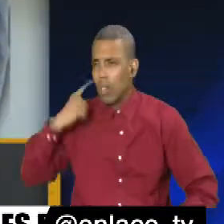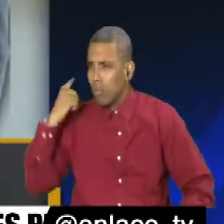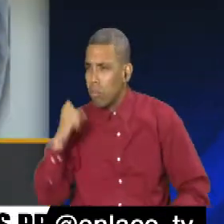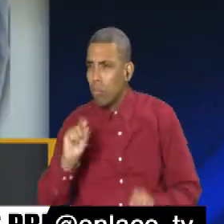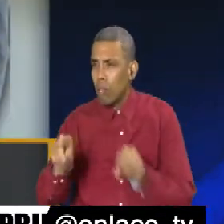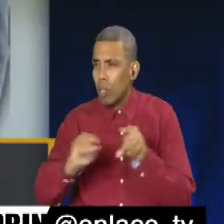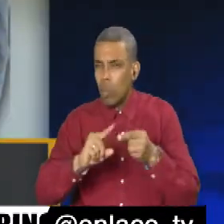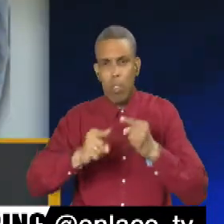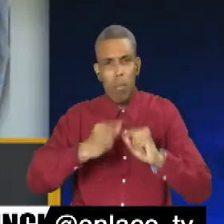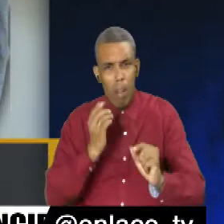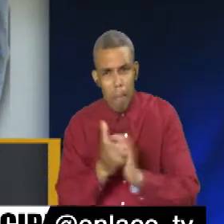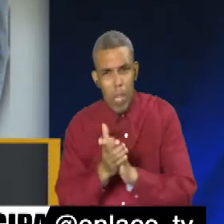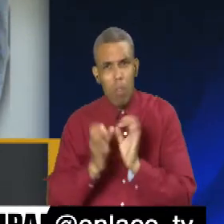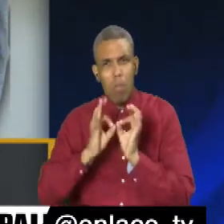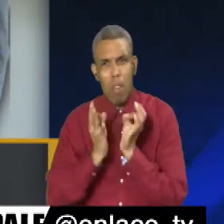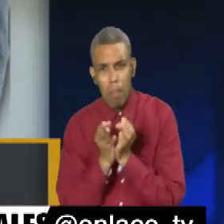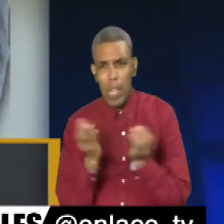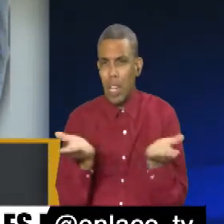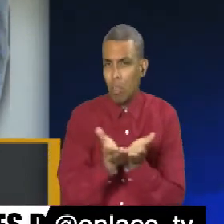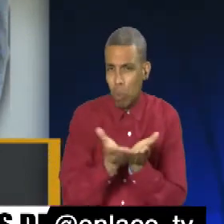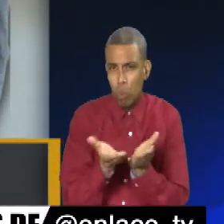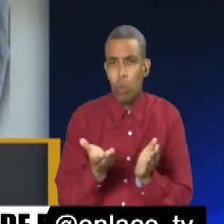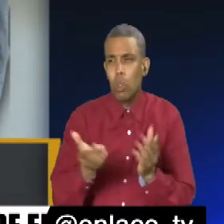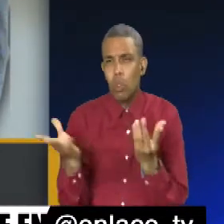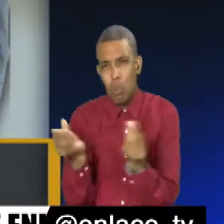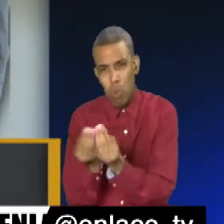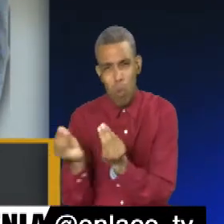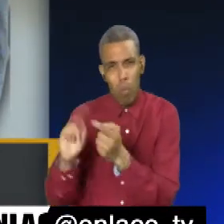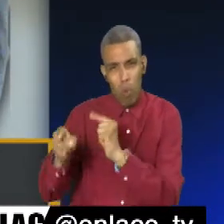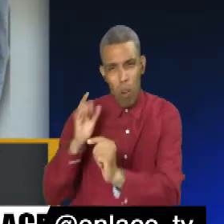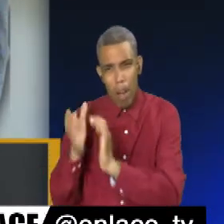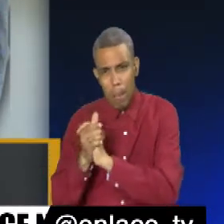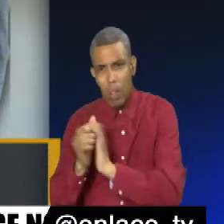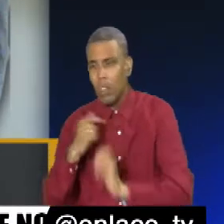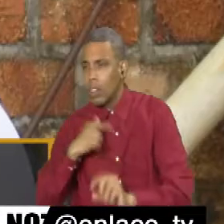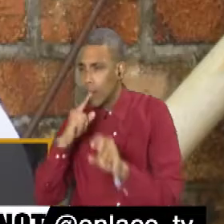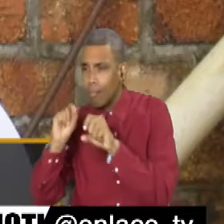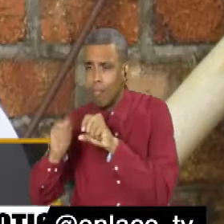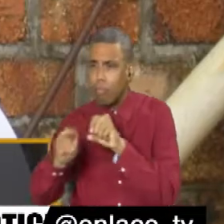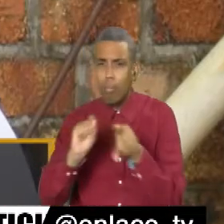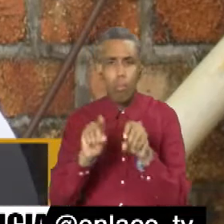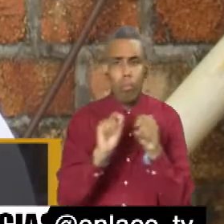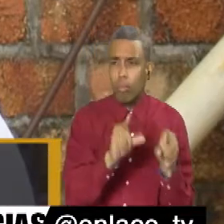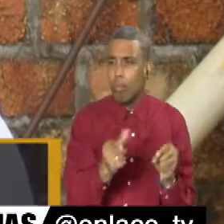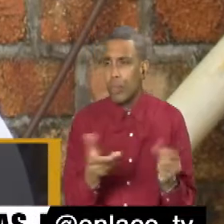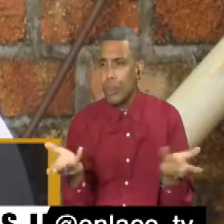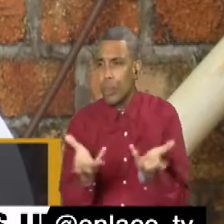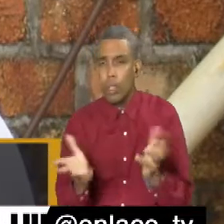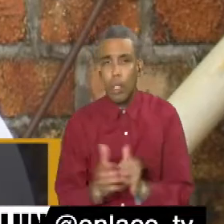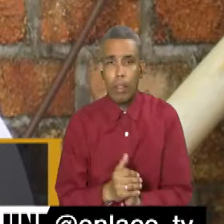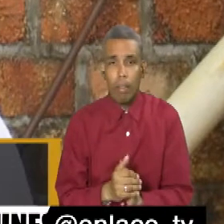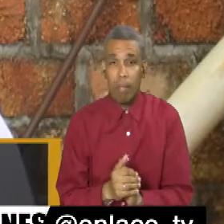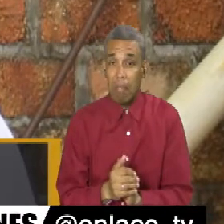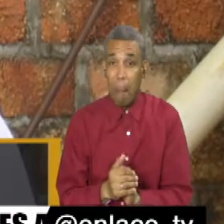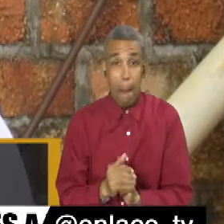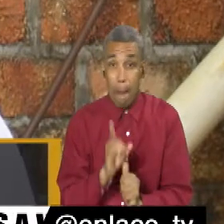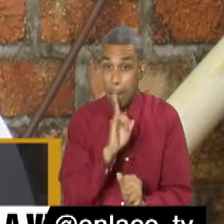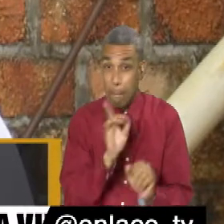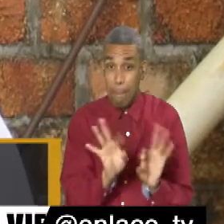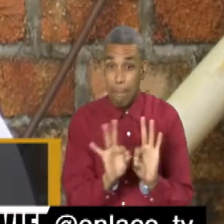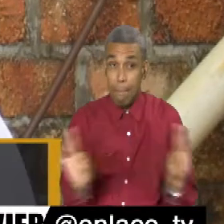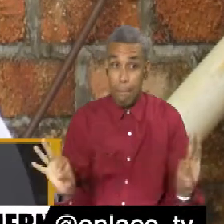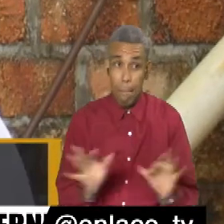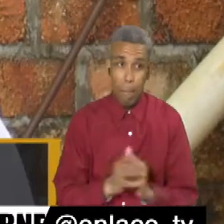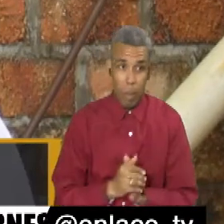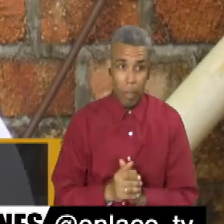amigos y compañeros de estudio para saber quién da inicio en dónde se encuentra. Son de las amistades, de las amigas de ellas, pero en el momento